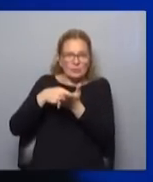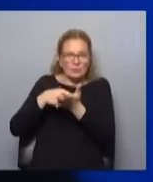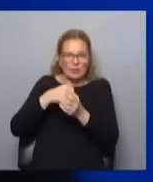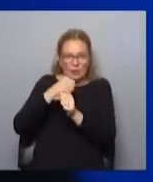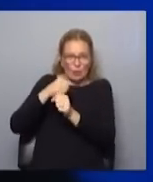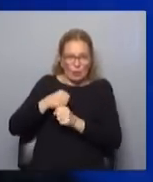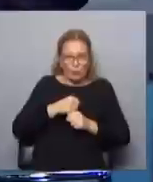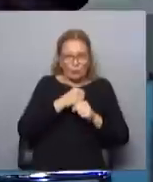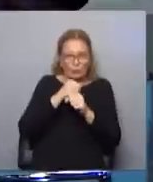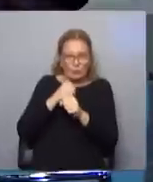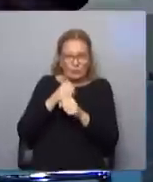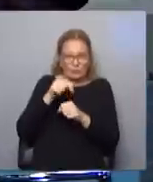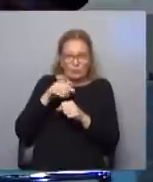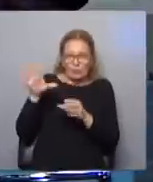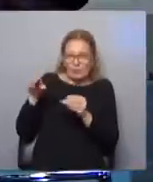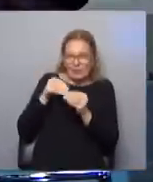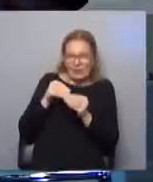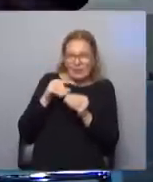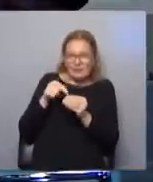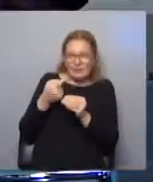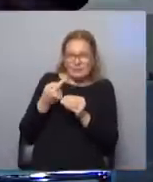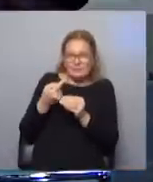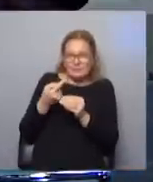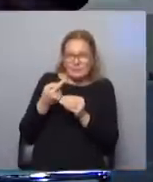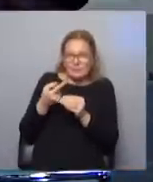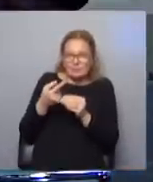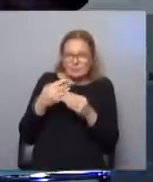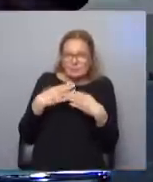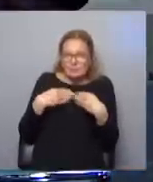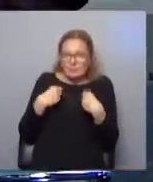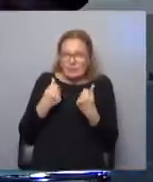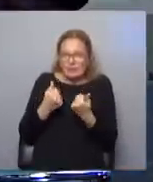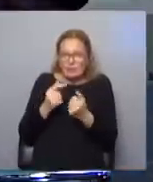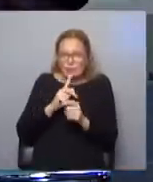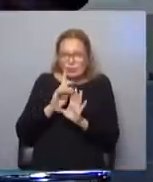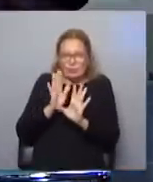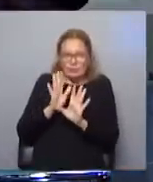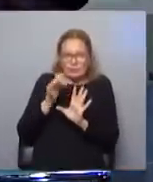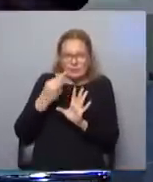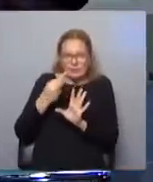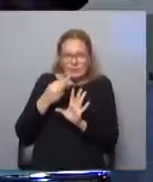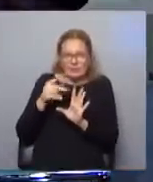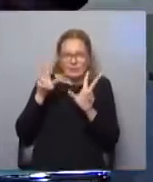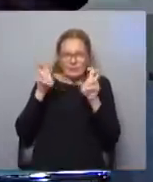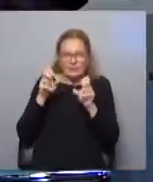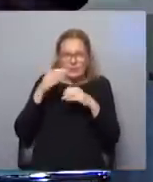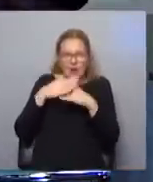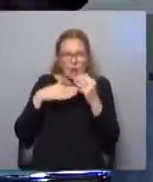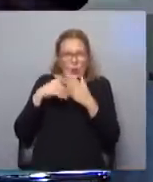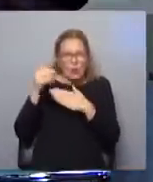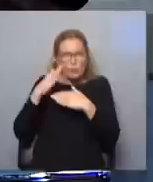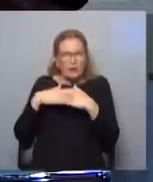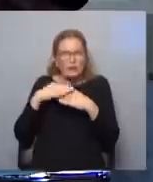hoy eso lo sacaste de otro lado no se resintió eso de verdad no nos pasó en el tema obras o